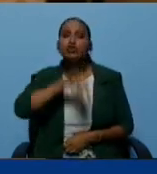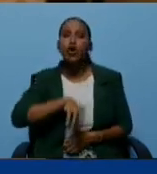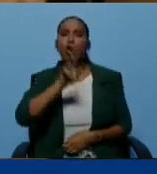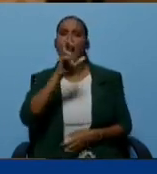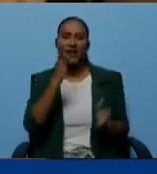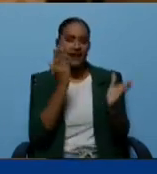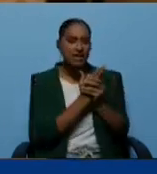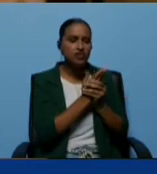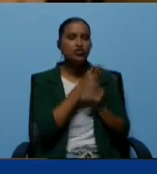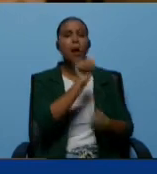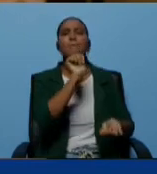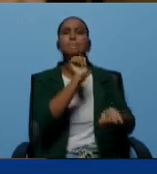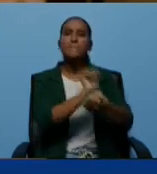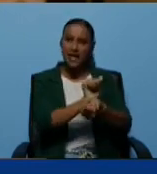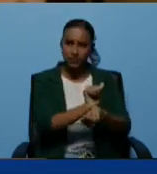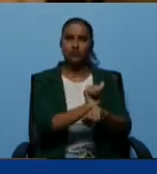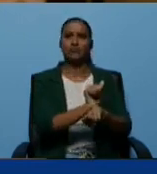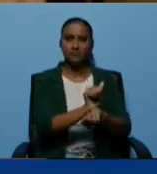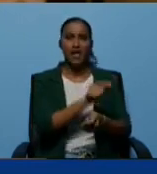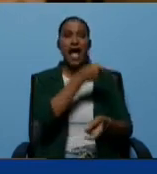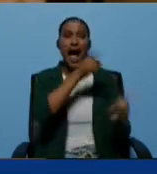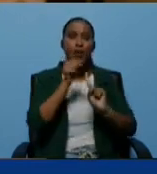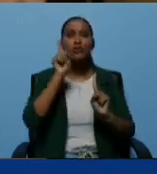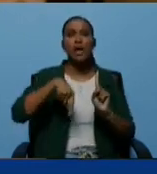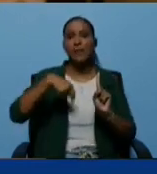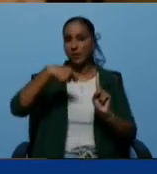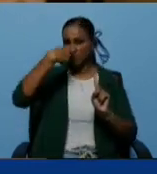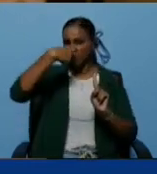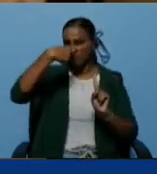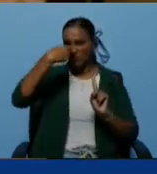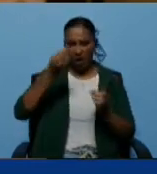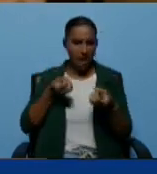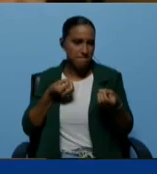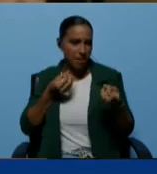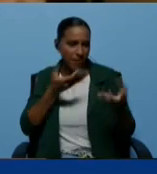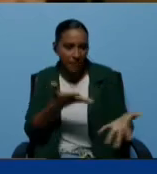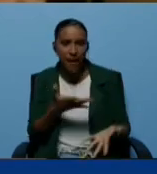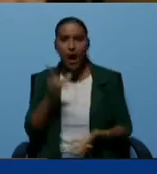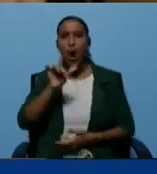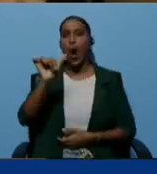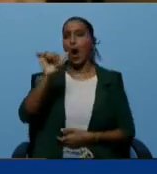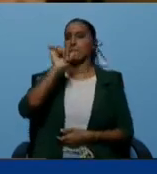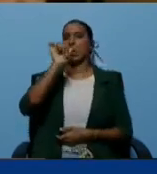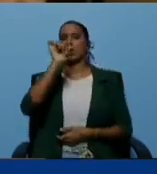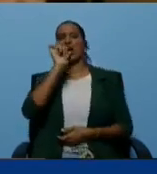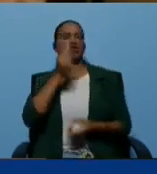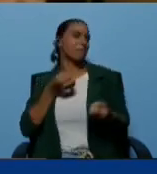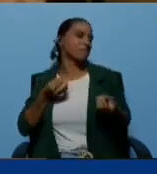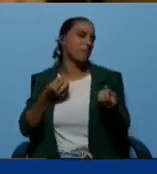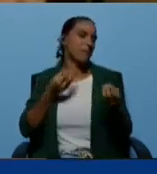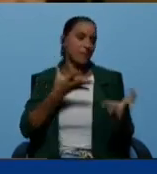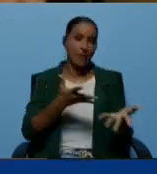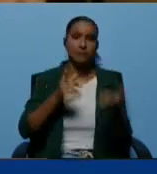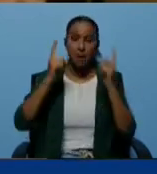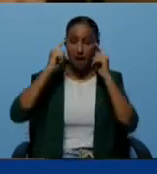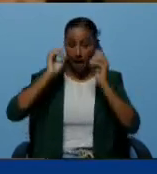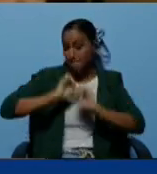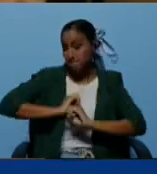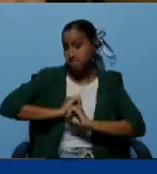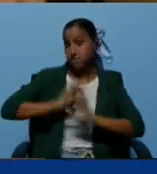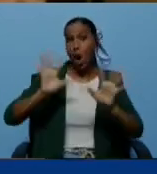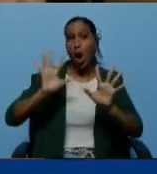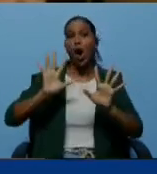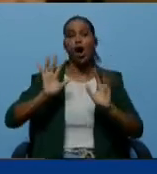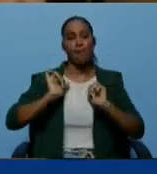los delitos de, según lo establecido en el Código Penal y Ley Orgánica contra la Delincuencia Organizada,